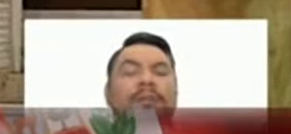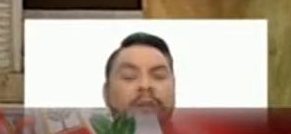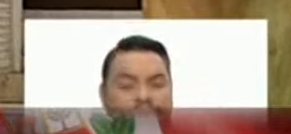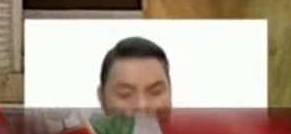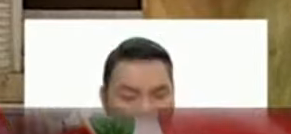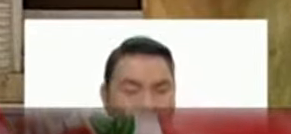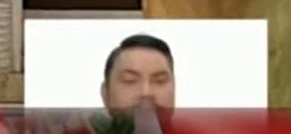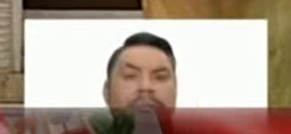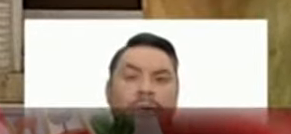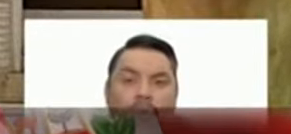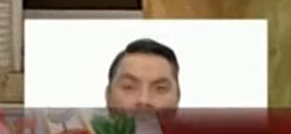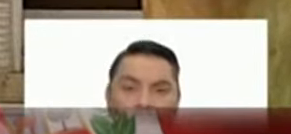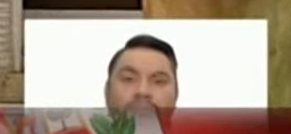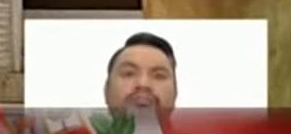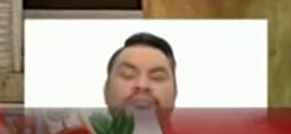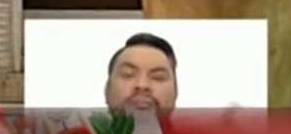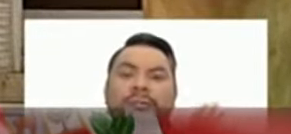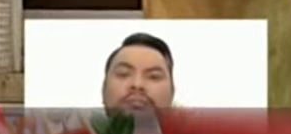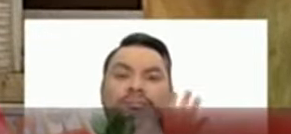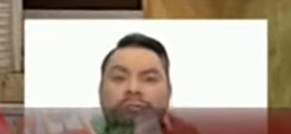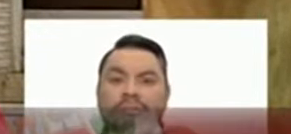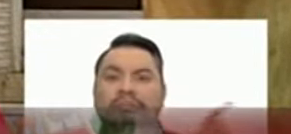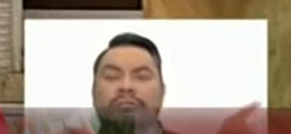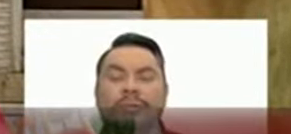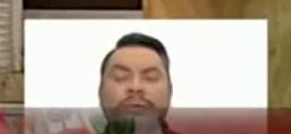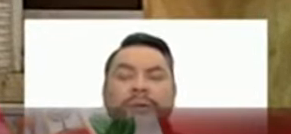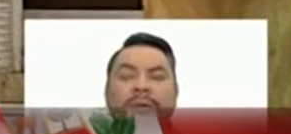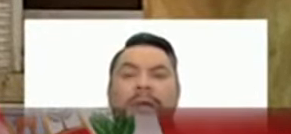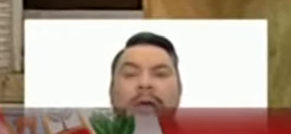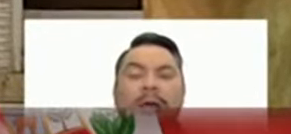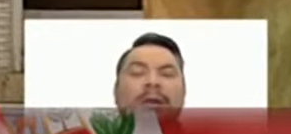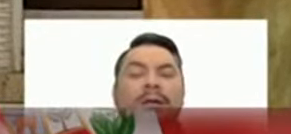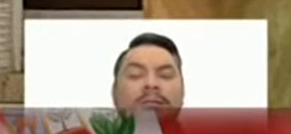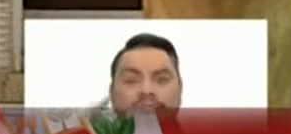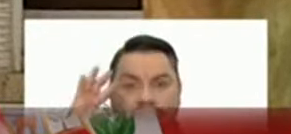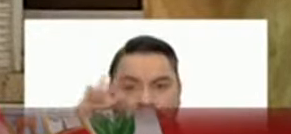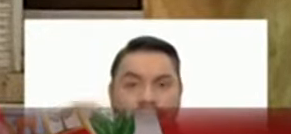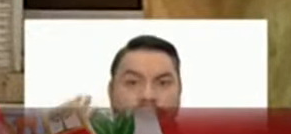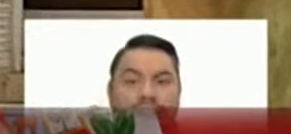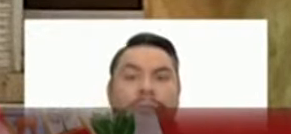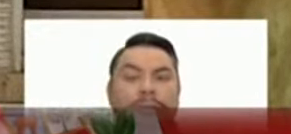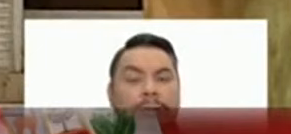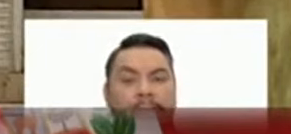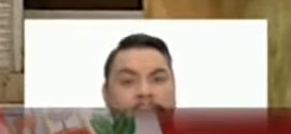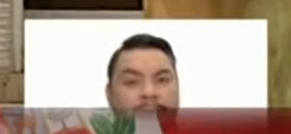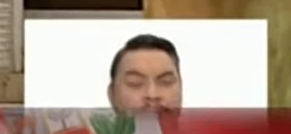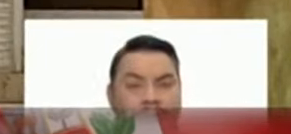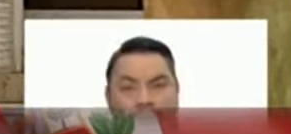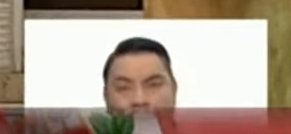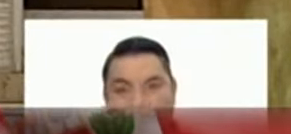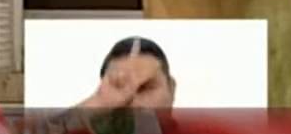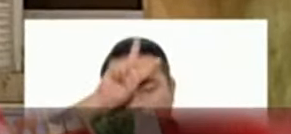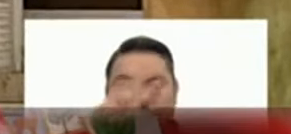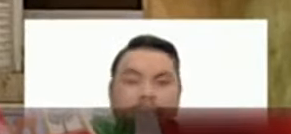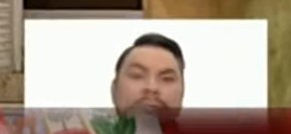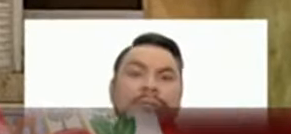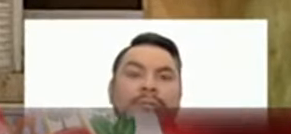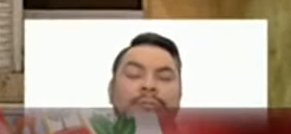Regístrese, comuníquese y publíquese. Dina Ercilia Boluarte Segarra, Presidenta de la